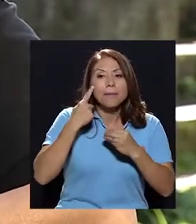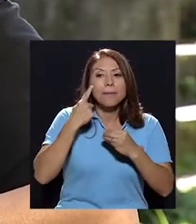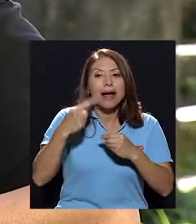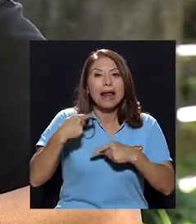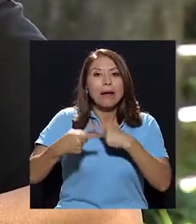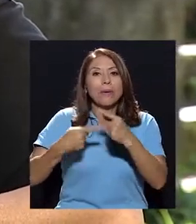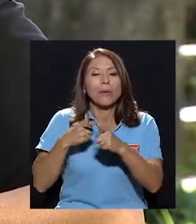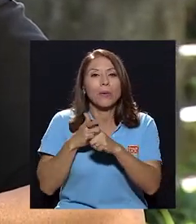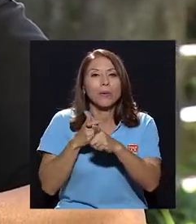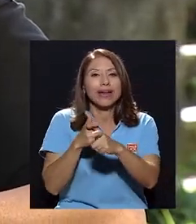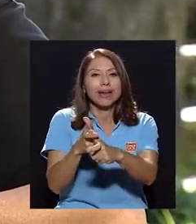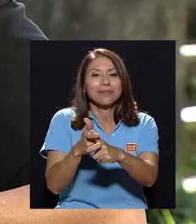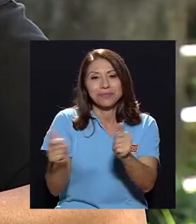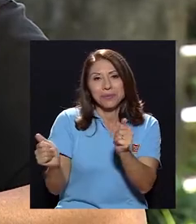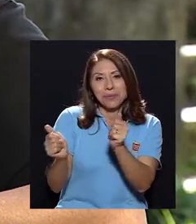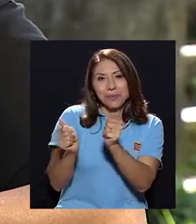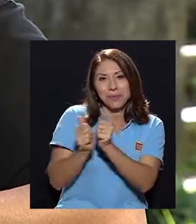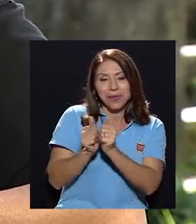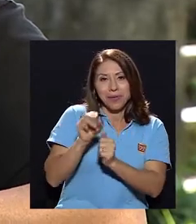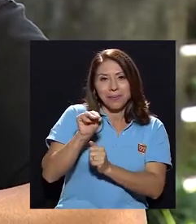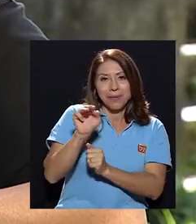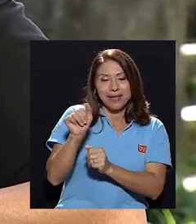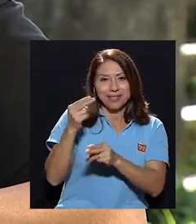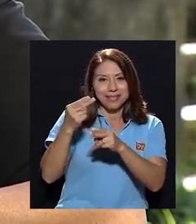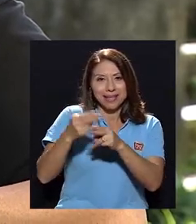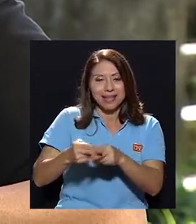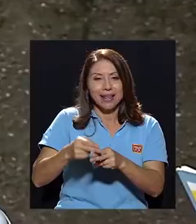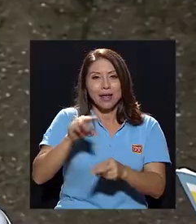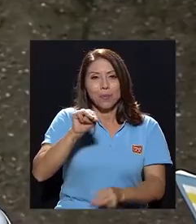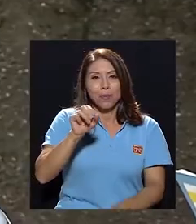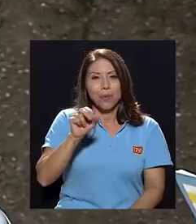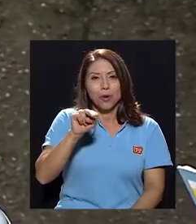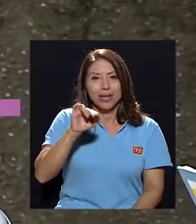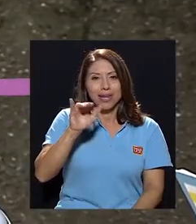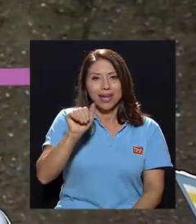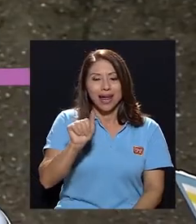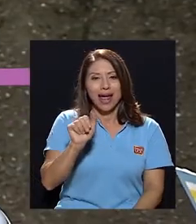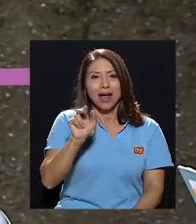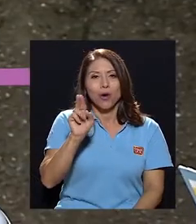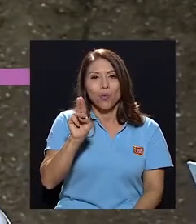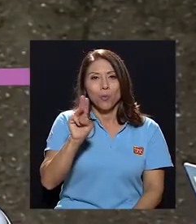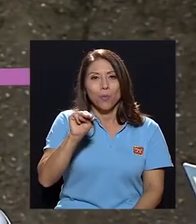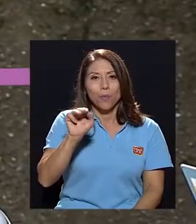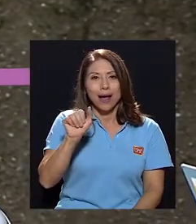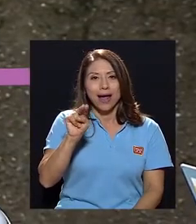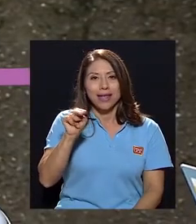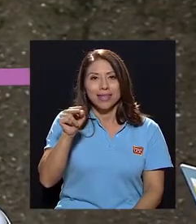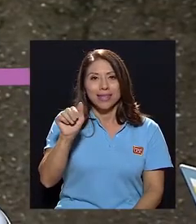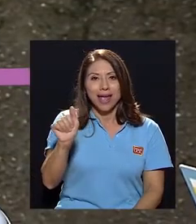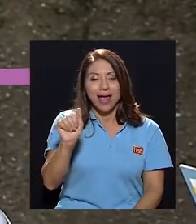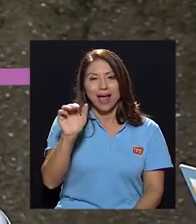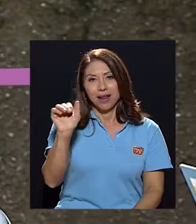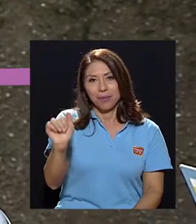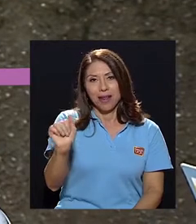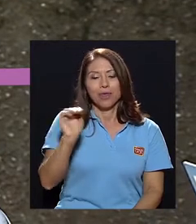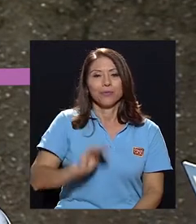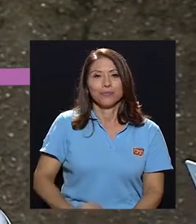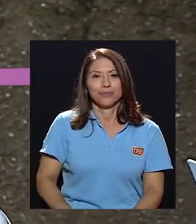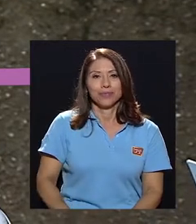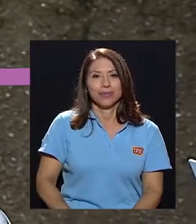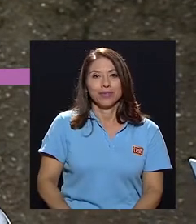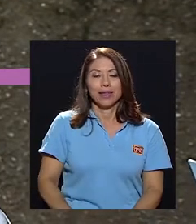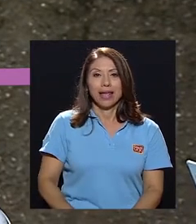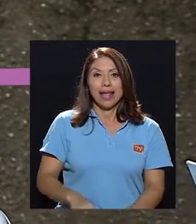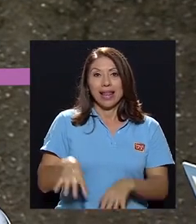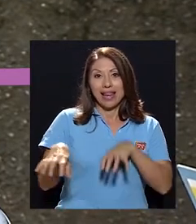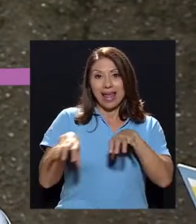correr, para lo cual nos acompaña la magíster Mónica Umaña Alvarado. Parte de la